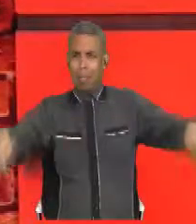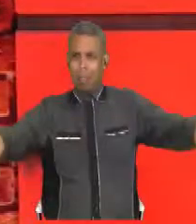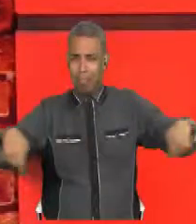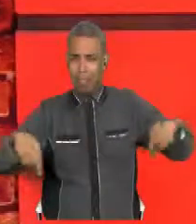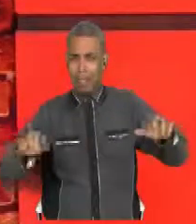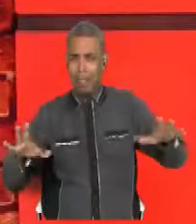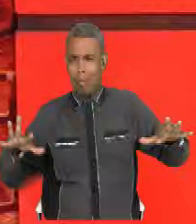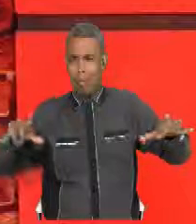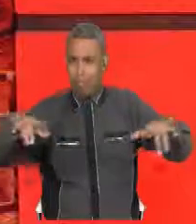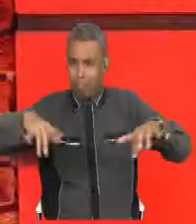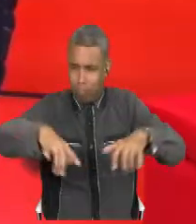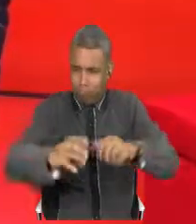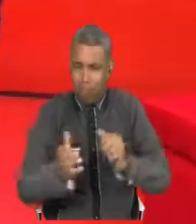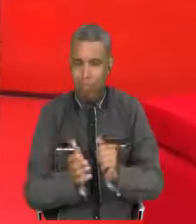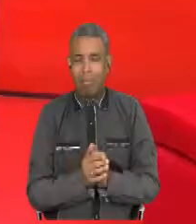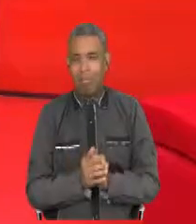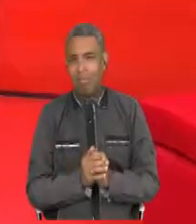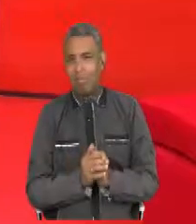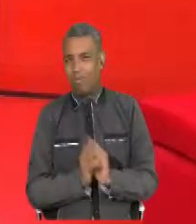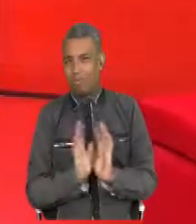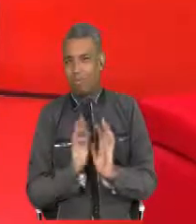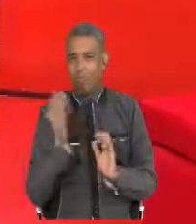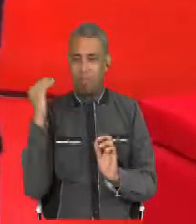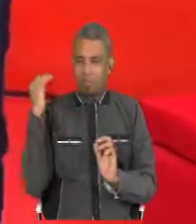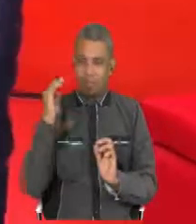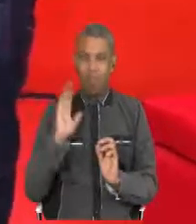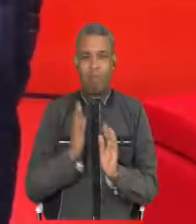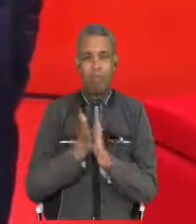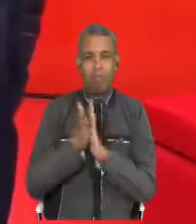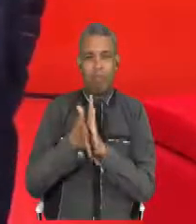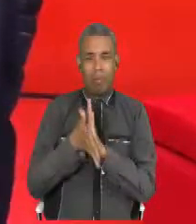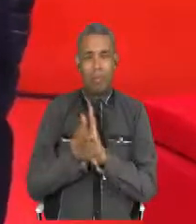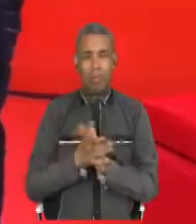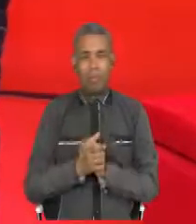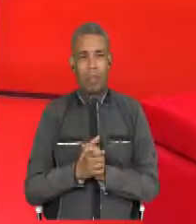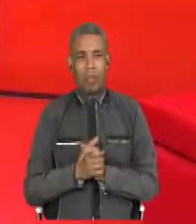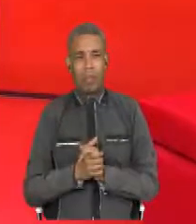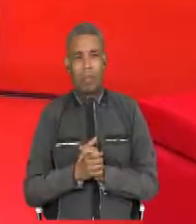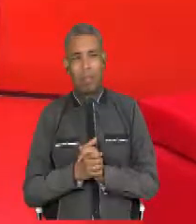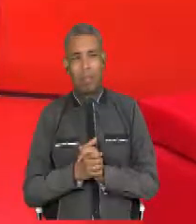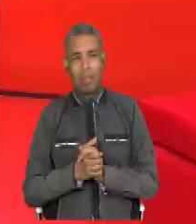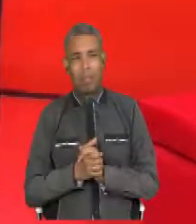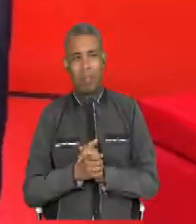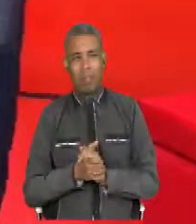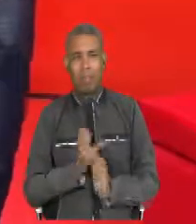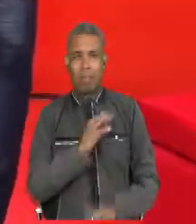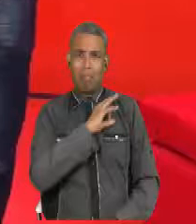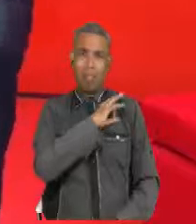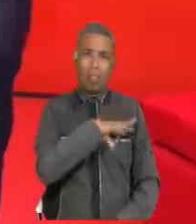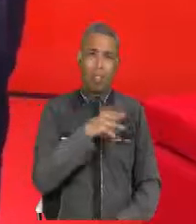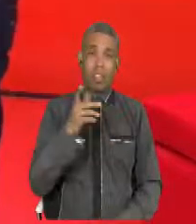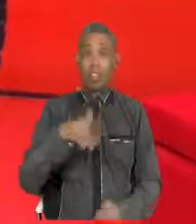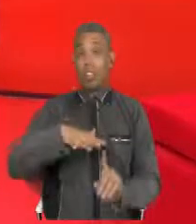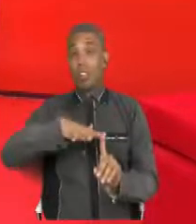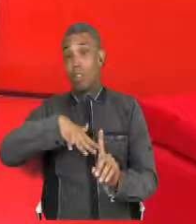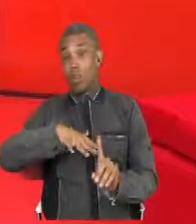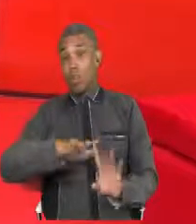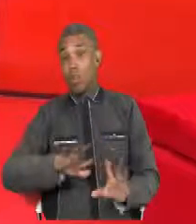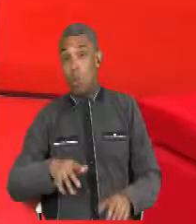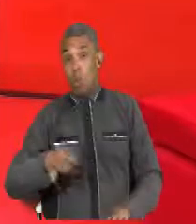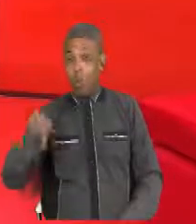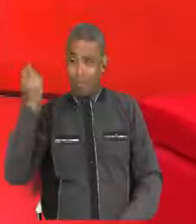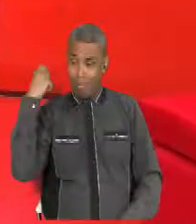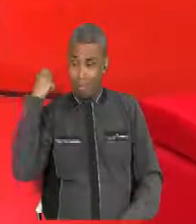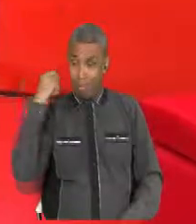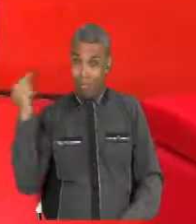marca Pasaporte 4. Yo les cuento a ustedes que Oscar no es que ya lleve, no, llegó de Chile como hace 5 meses, nada, está recién llegadito y